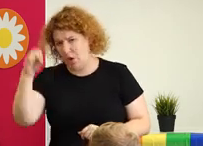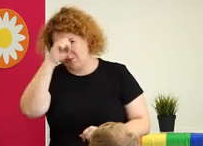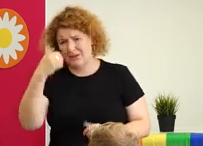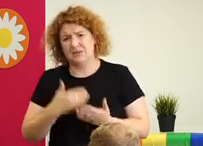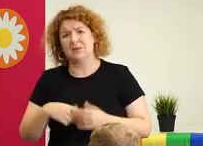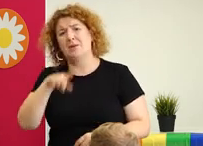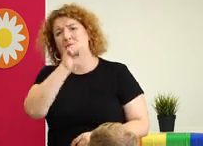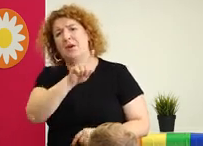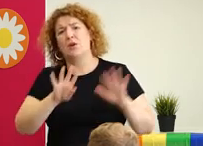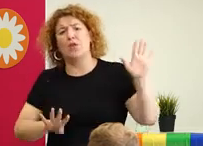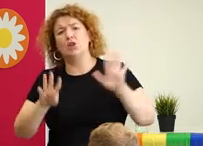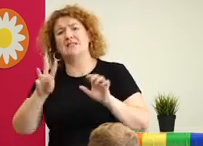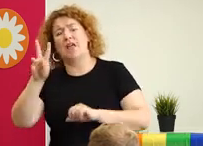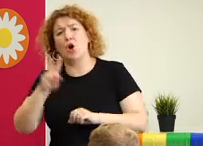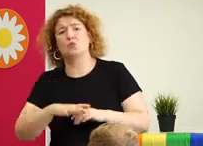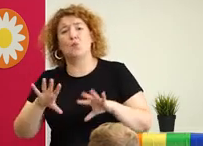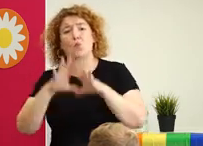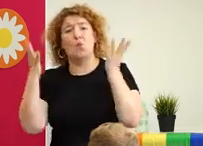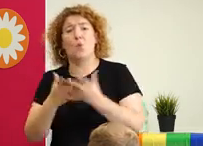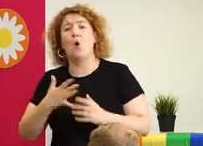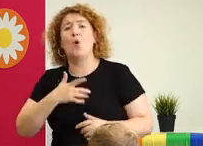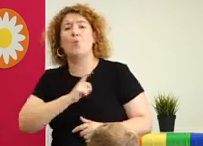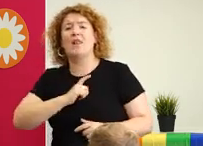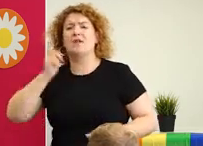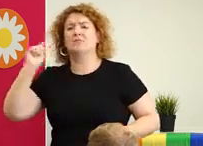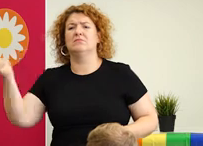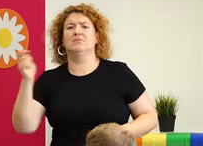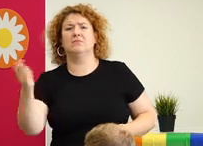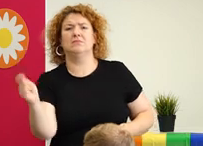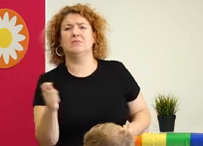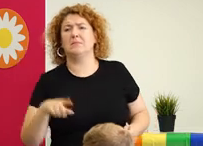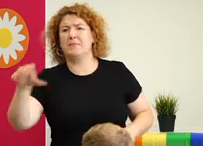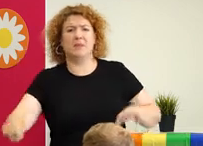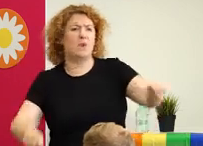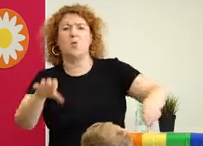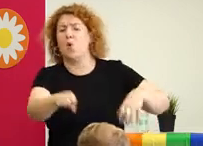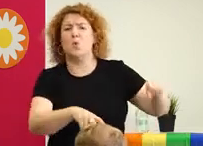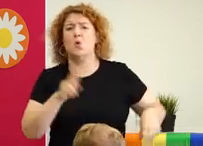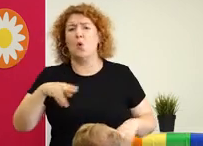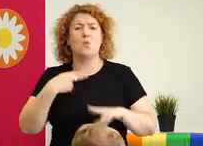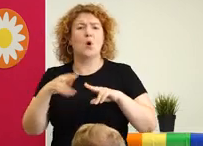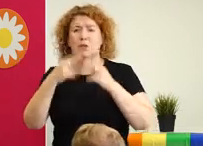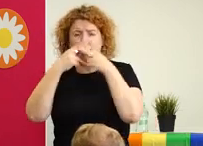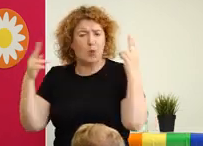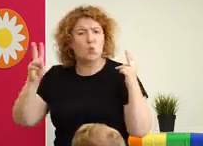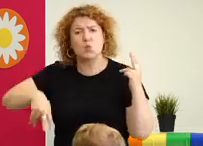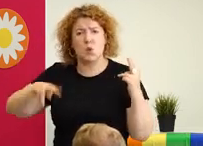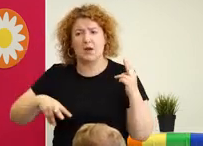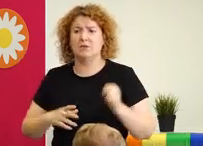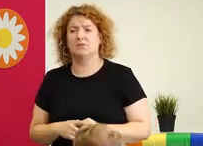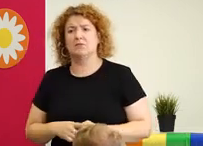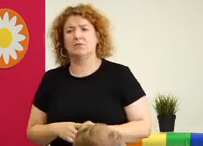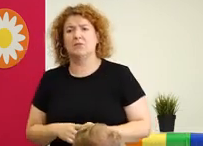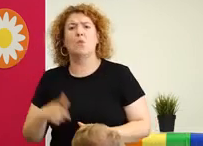Así nos sacaron de las esquinas. Así nos sacaron de las esquinas, pero el movimiento trans,